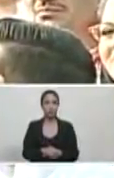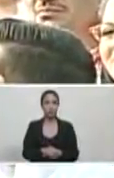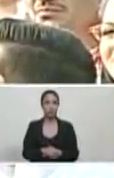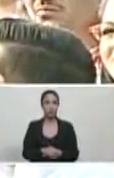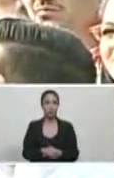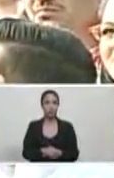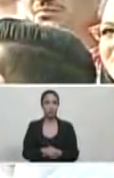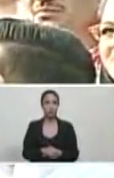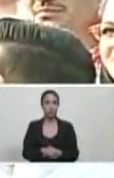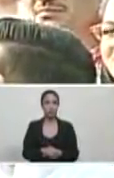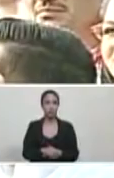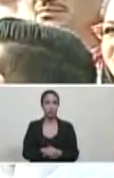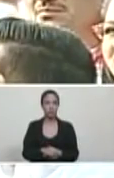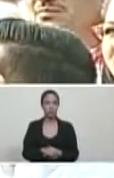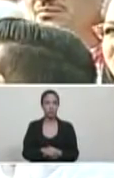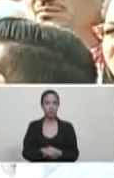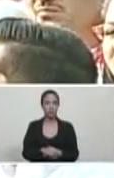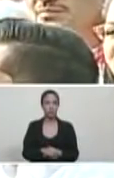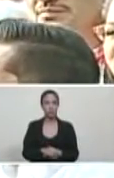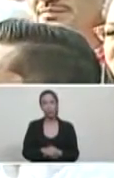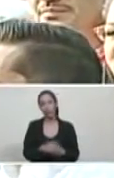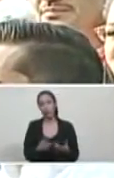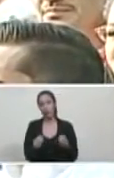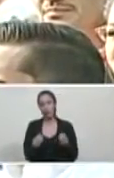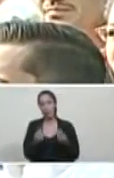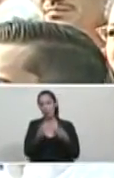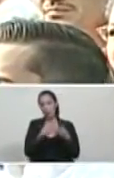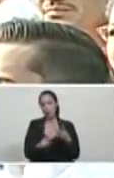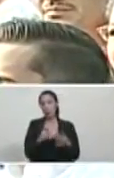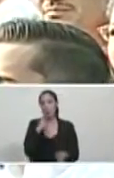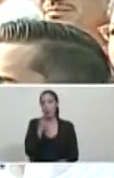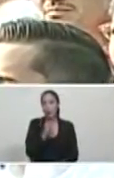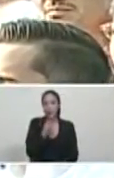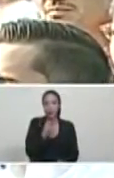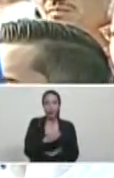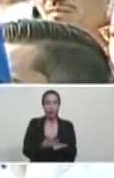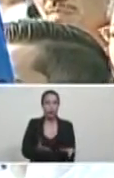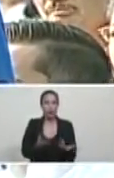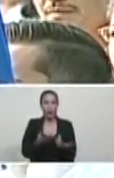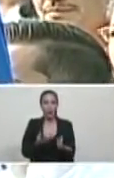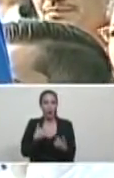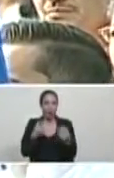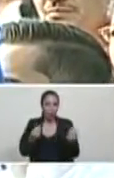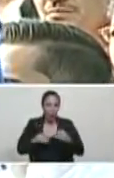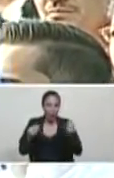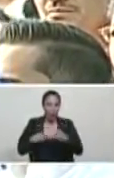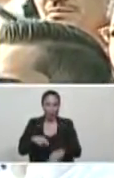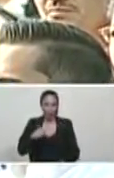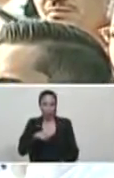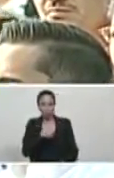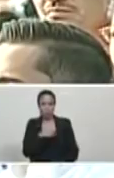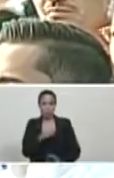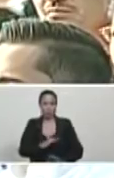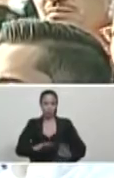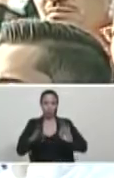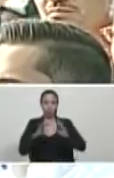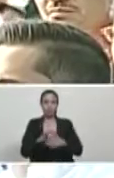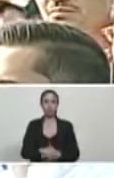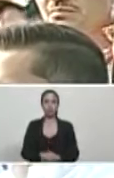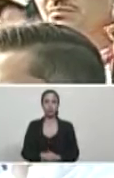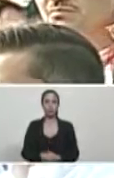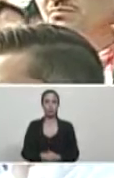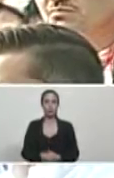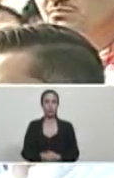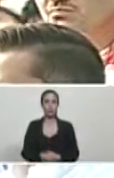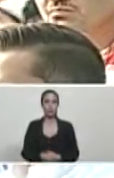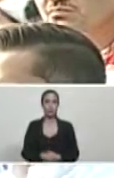que nosotros no estamos de acuerdo, porque mientras que nosotros estamos creando esto y mientras que nosotros logramos llegar a unos espacios,